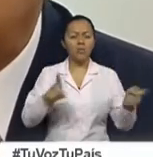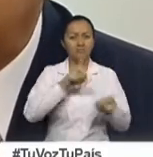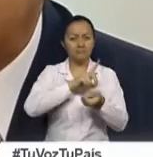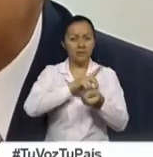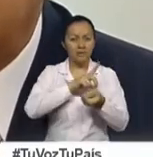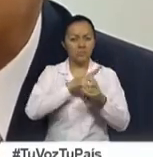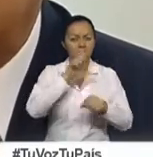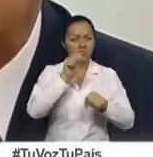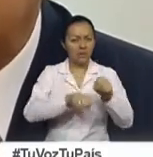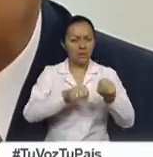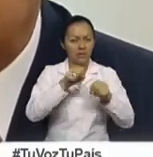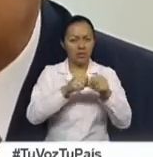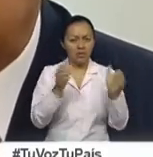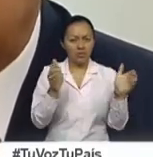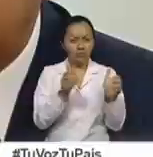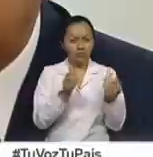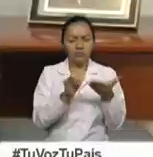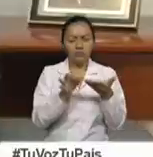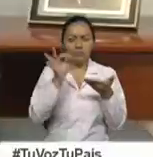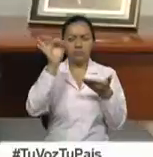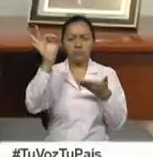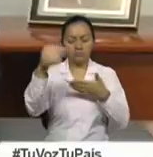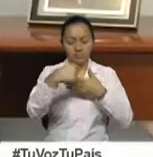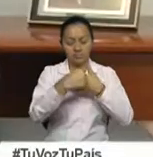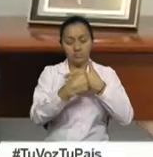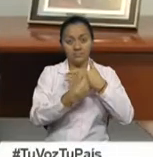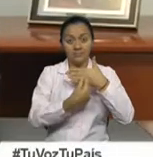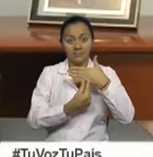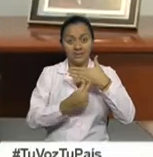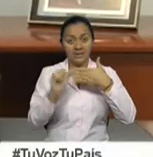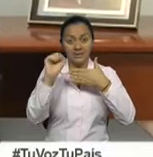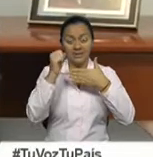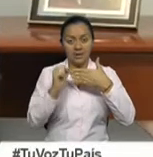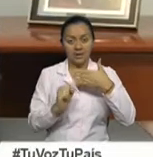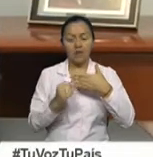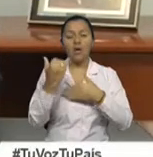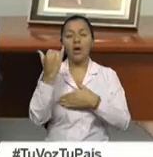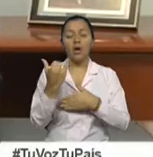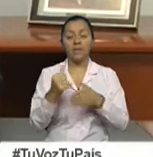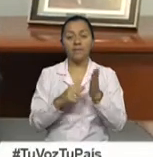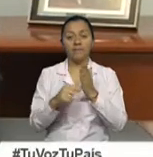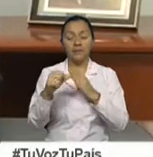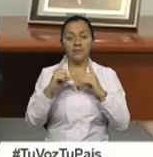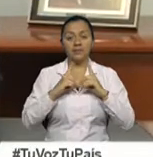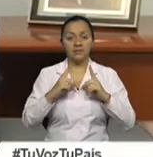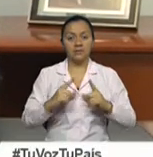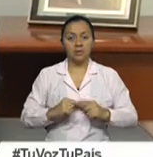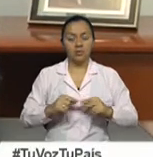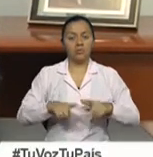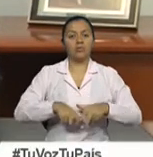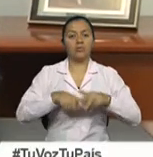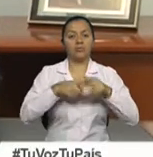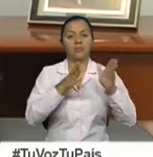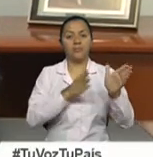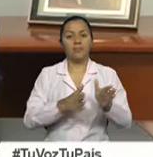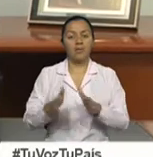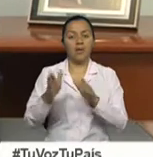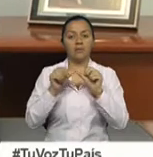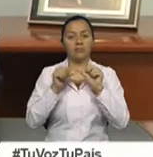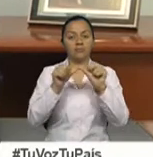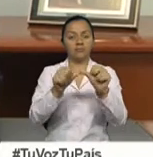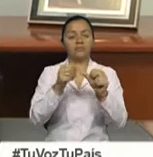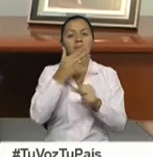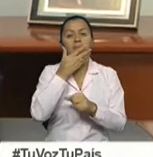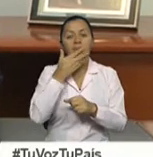salud, especialmente de la zona centro. He dispuesto a la ministra de Salud que se emprenda en un plan sostenido de sensible